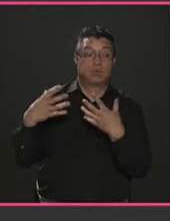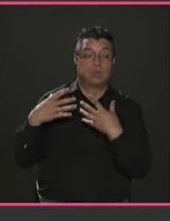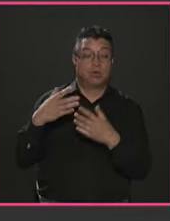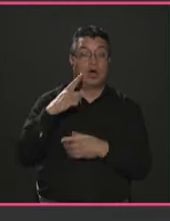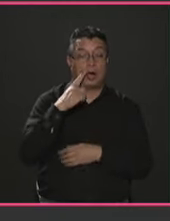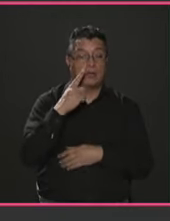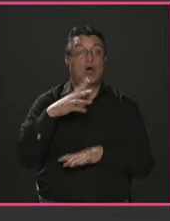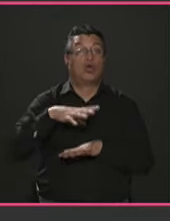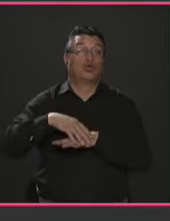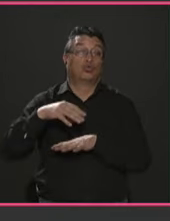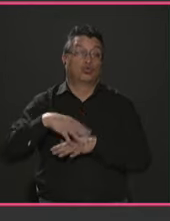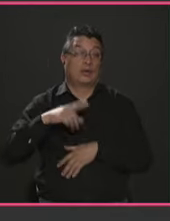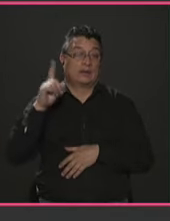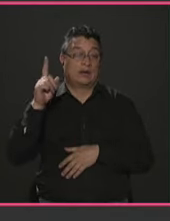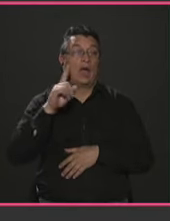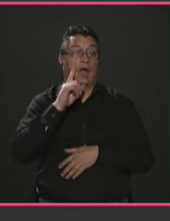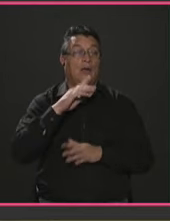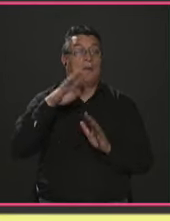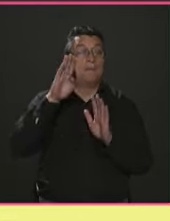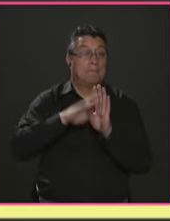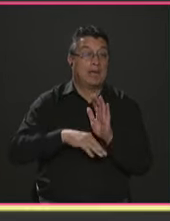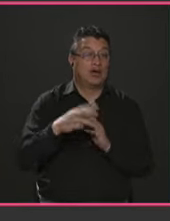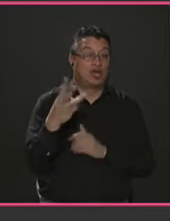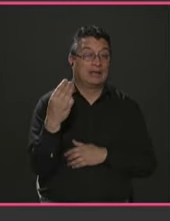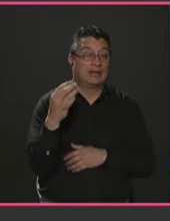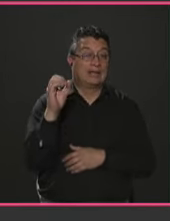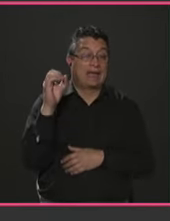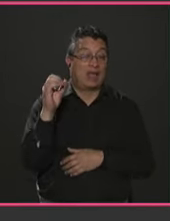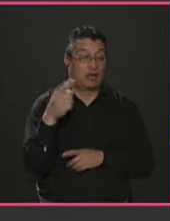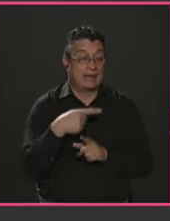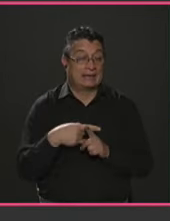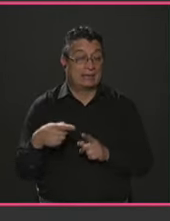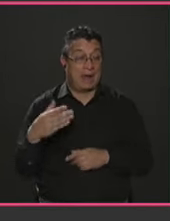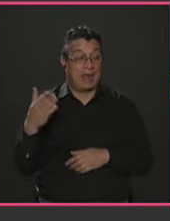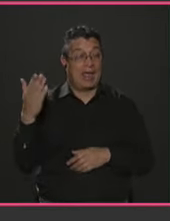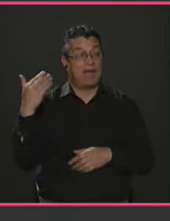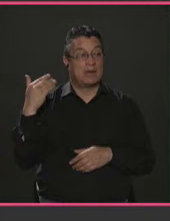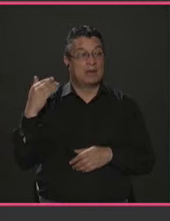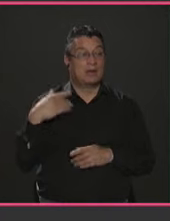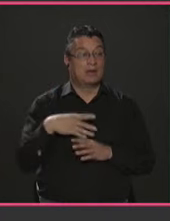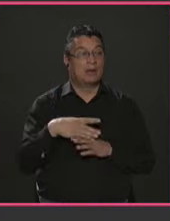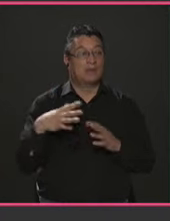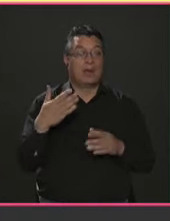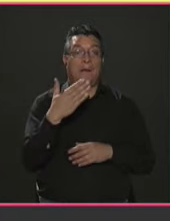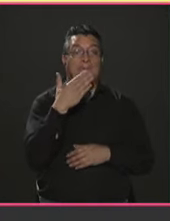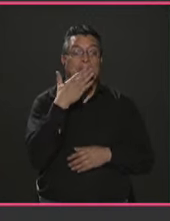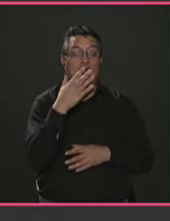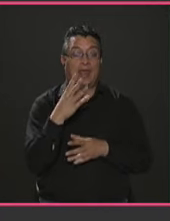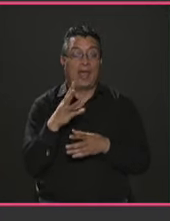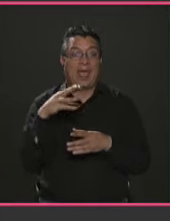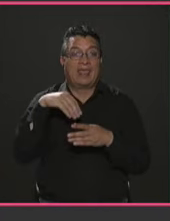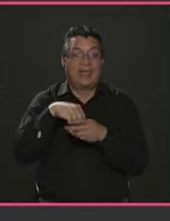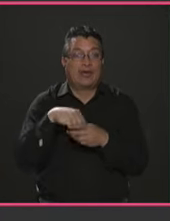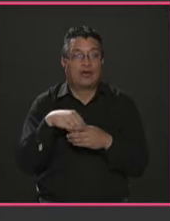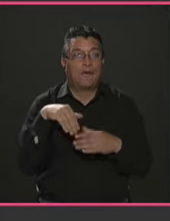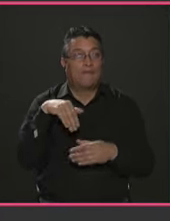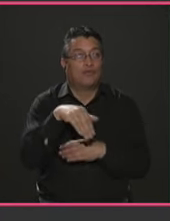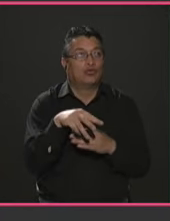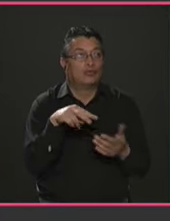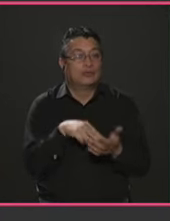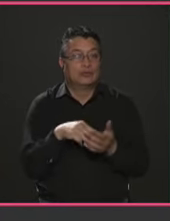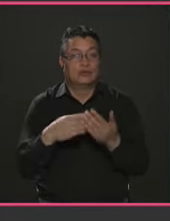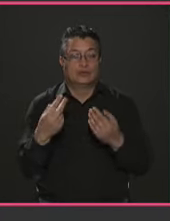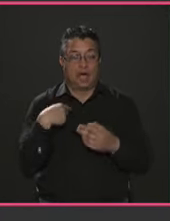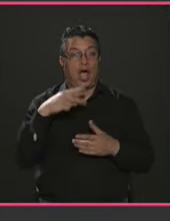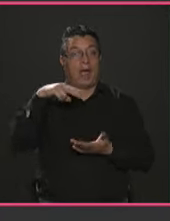en Suecia que había menos 13 gr de hecho la semana pasada que mucho mejor estar adentro esperando el bus verdad tenemos